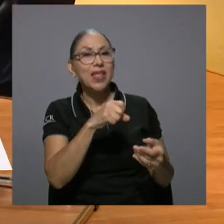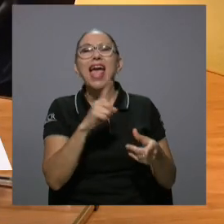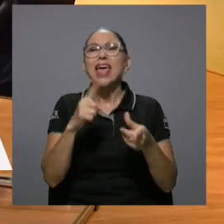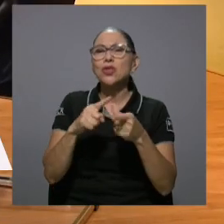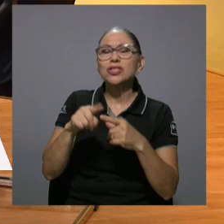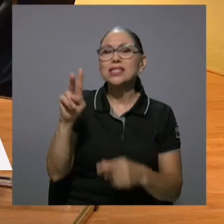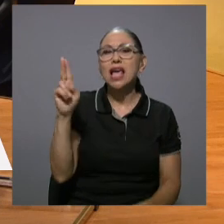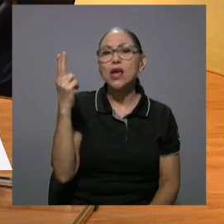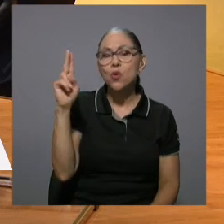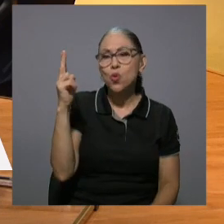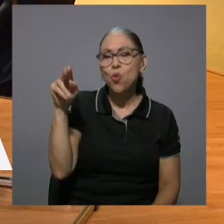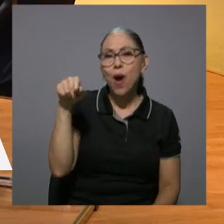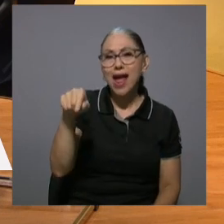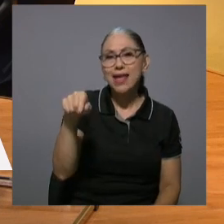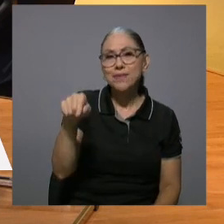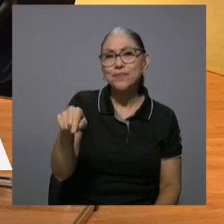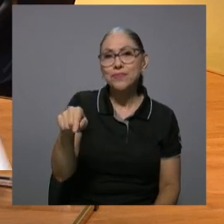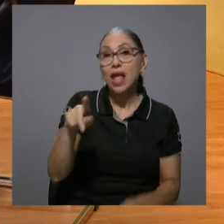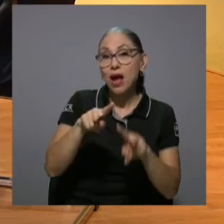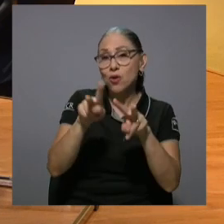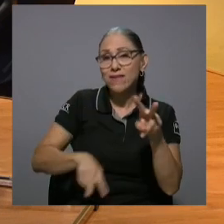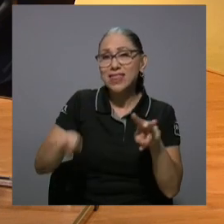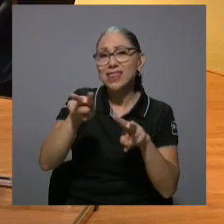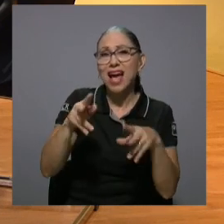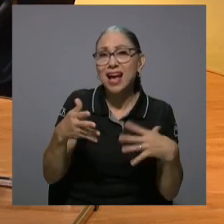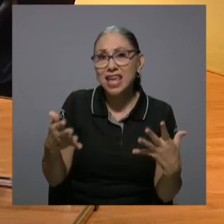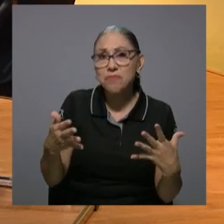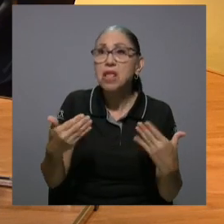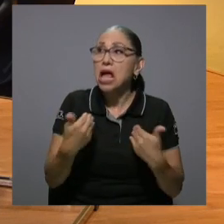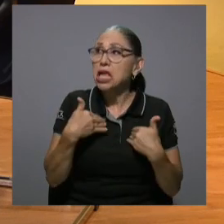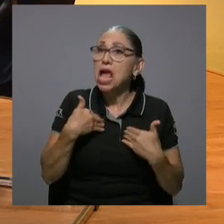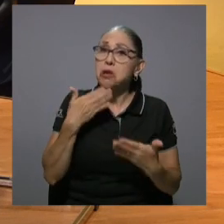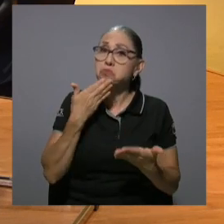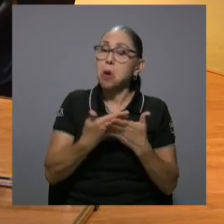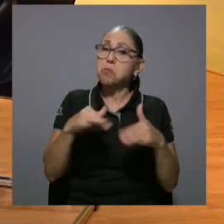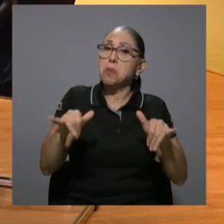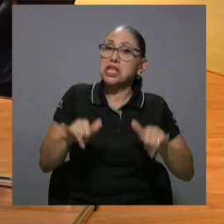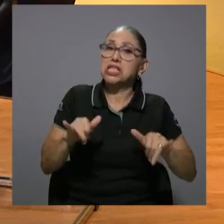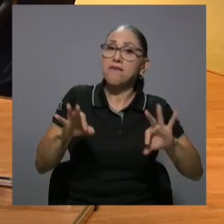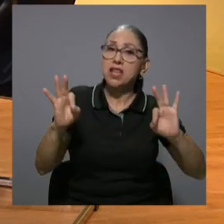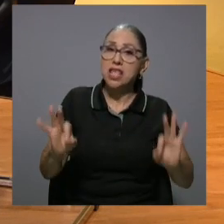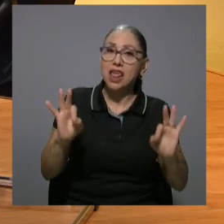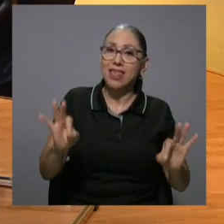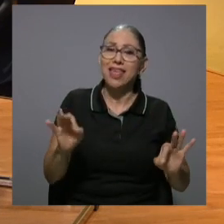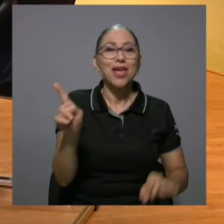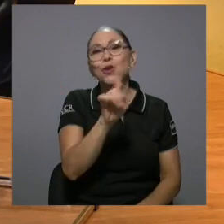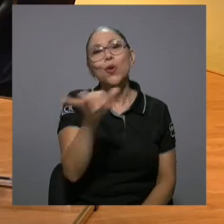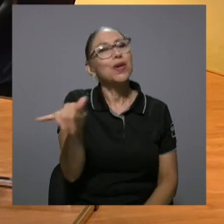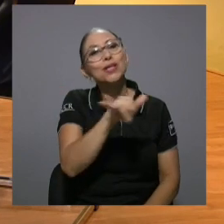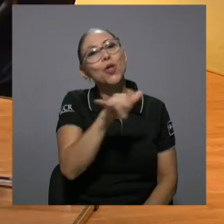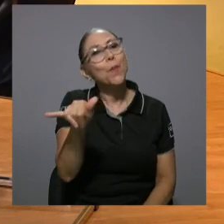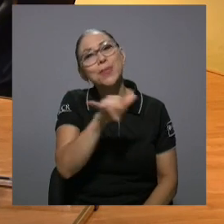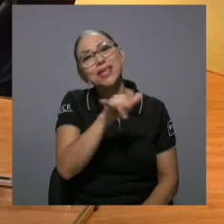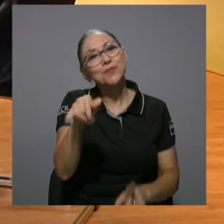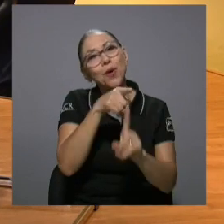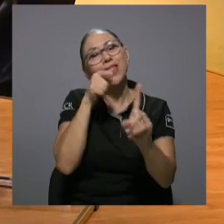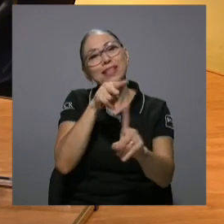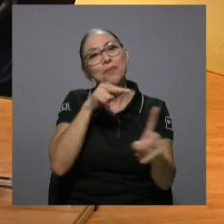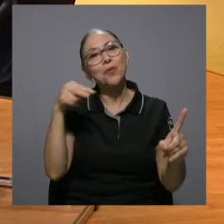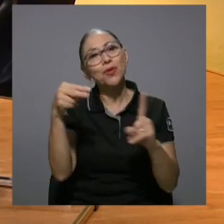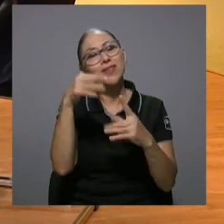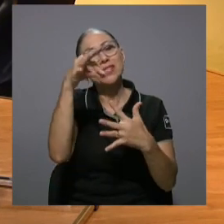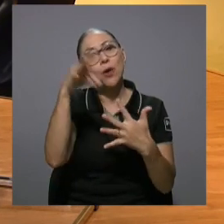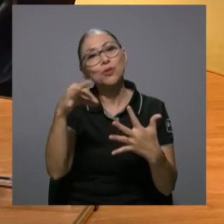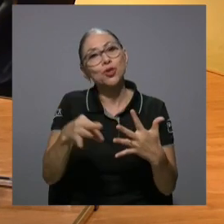Uruguay la gran ventaja es que hay una gran estabilidad, ¿verdad? Y por supuesto que no es lo mismo desde el punto de vista de las opciones políticas si